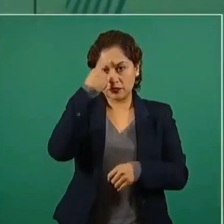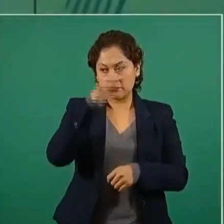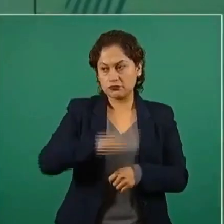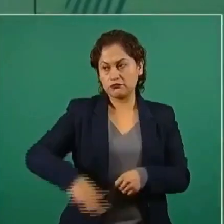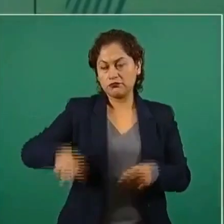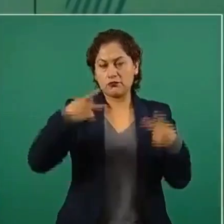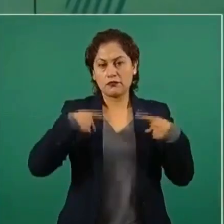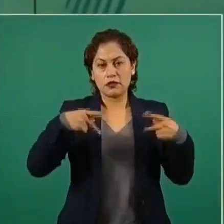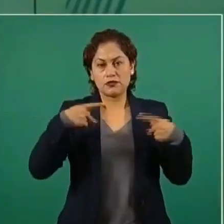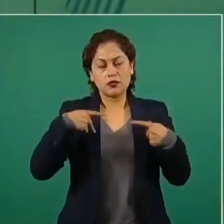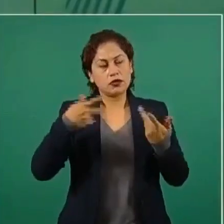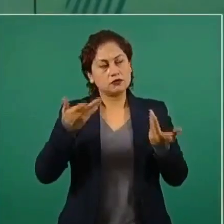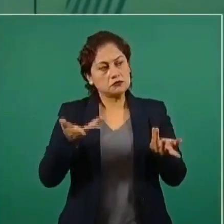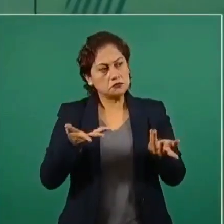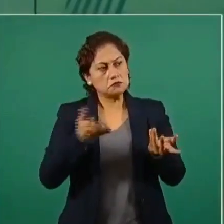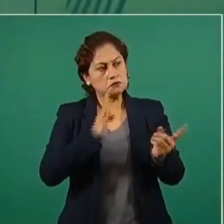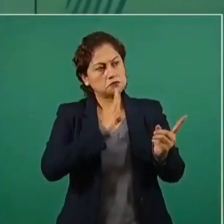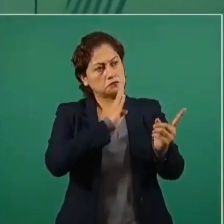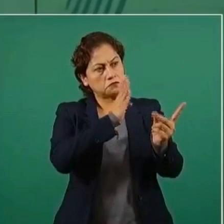Cada quien